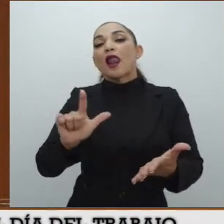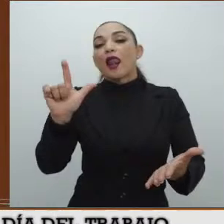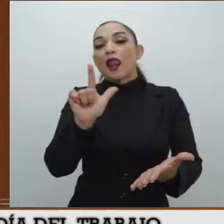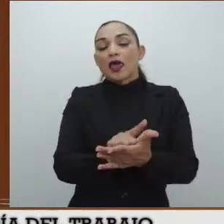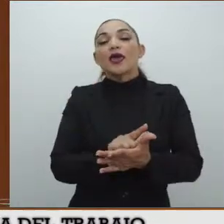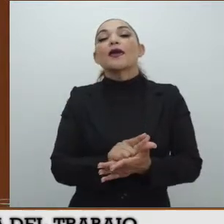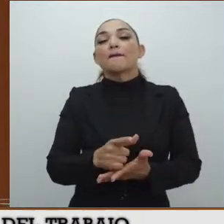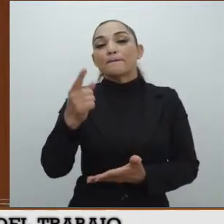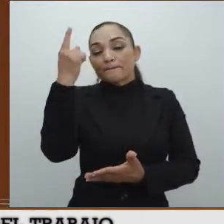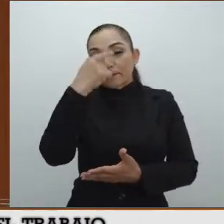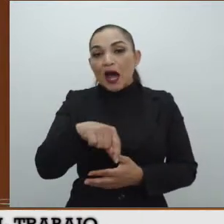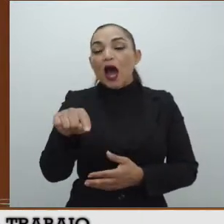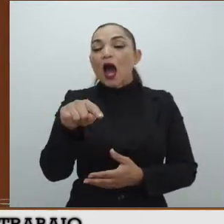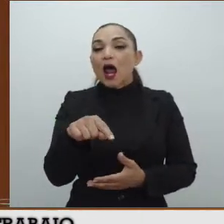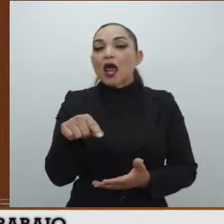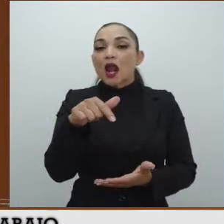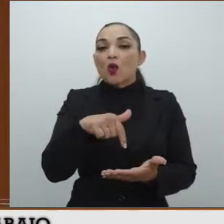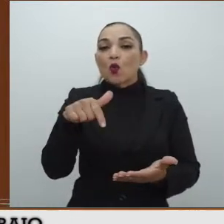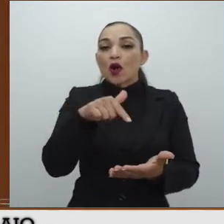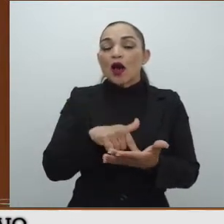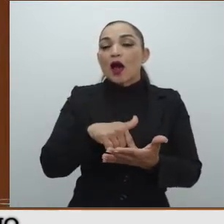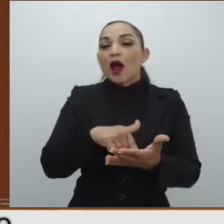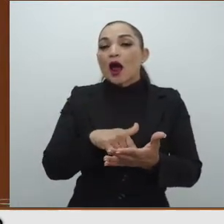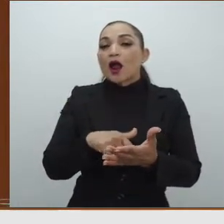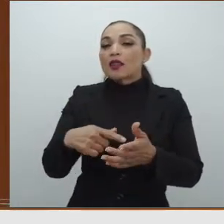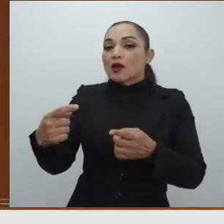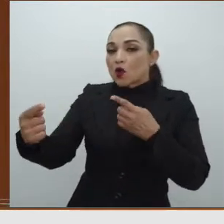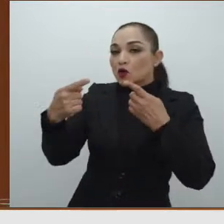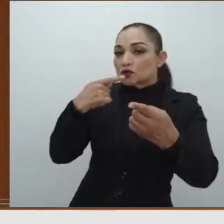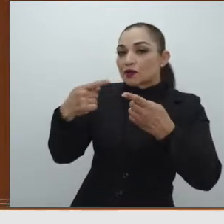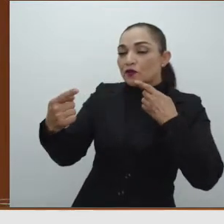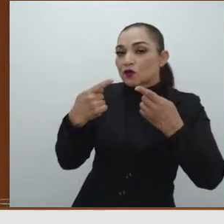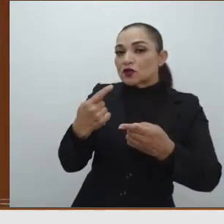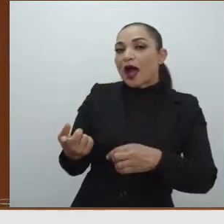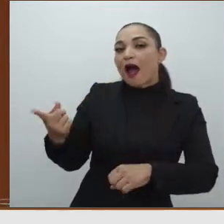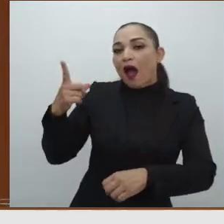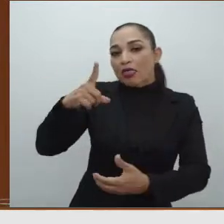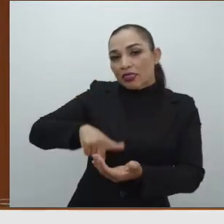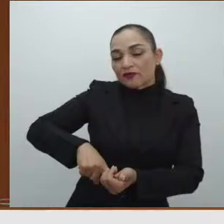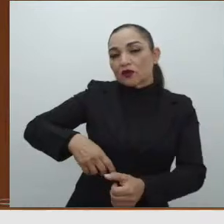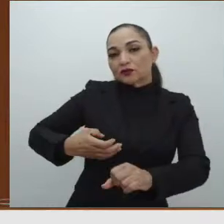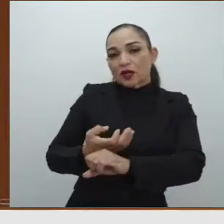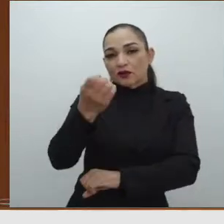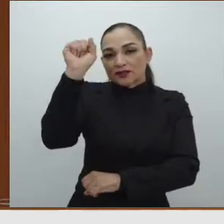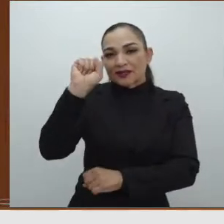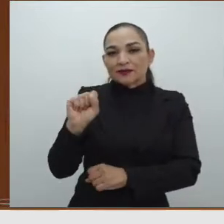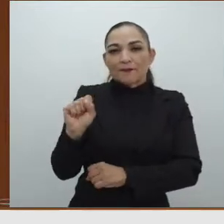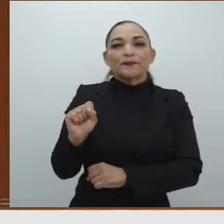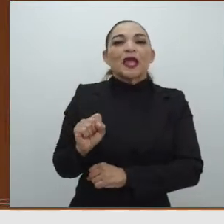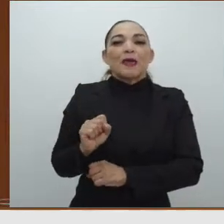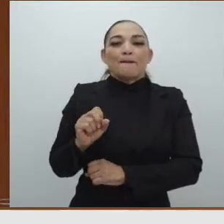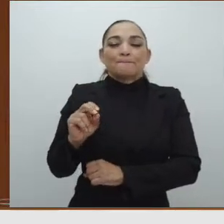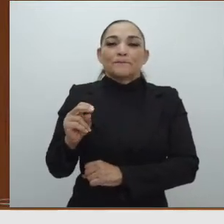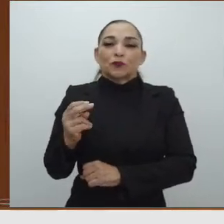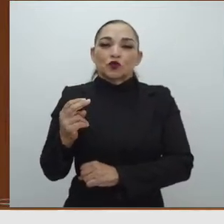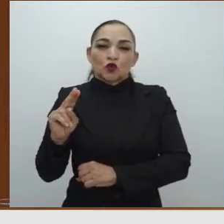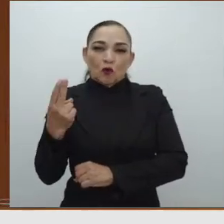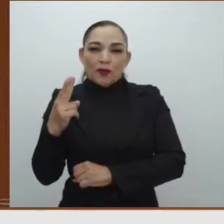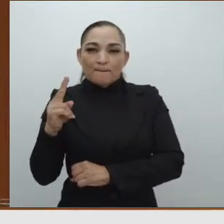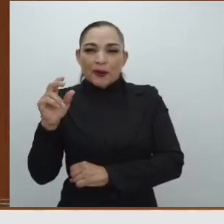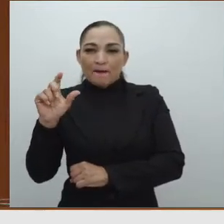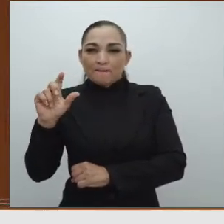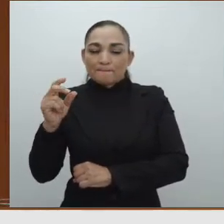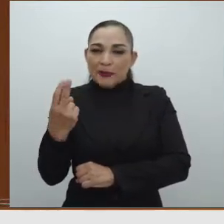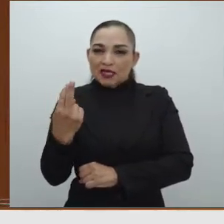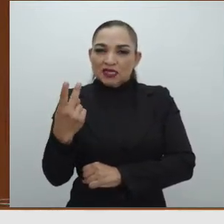Centro de Conciliación Laboral para el Estado de Sinaloa el pasado 25 de noviembre del 2021. Y será